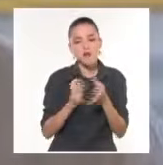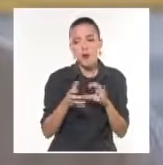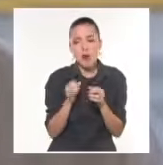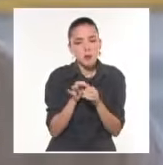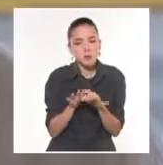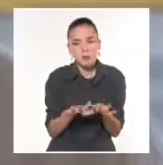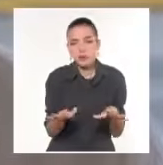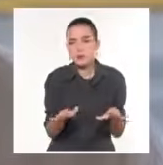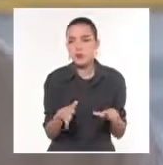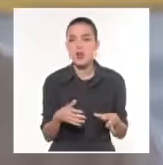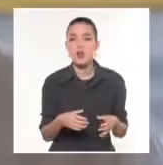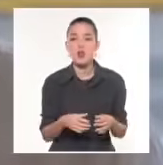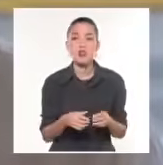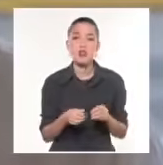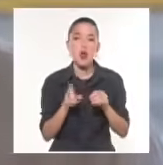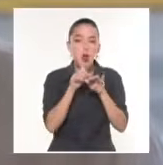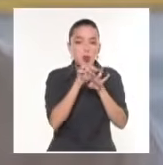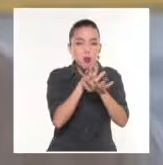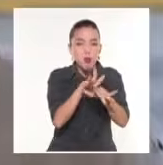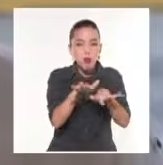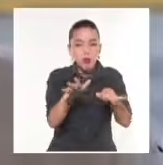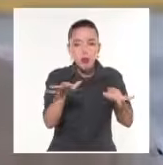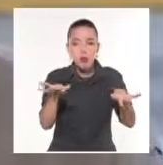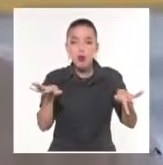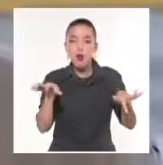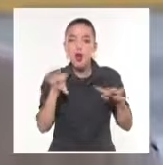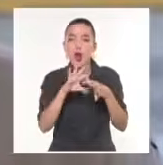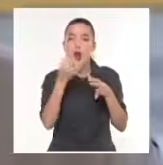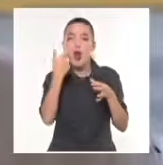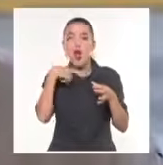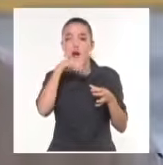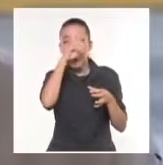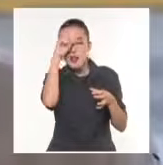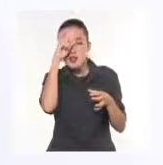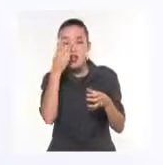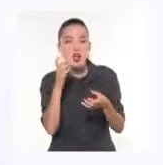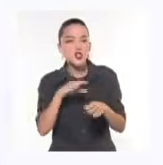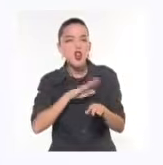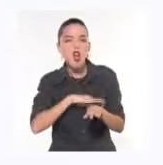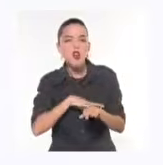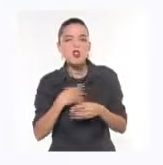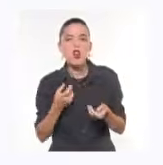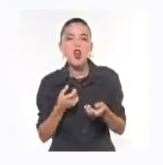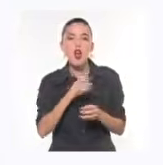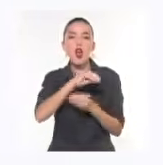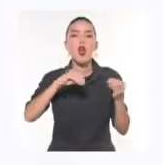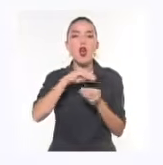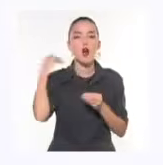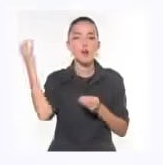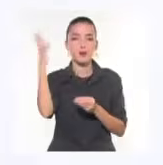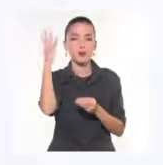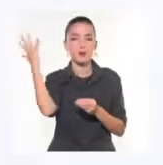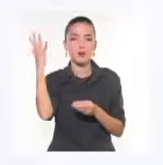excesos de CO2 y otros gases de invernadero que tenemos en la atmósfera, que son los causantes del cambio climático que estamos padeciendo. Según datos de la